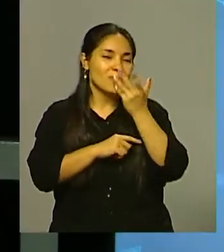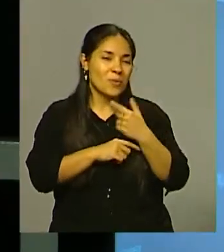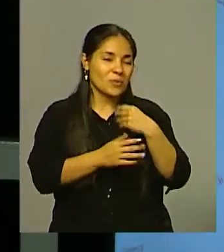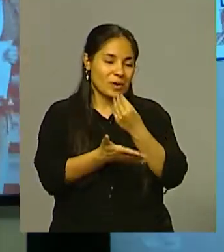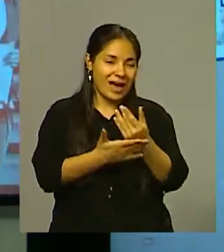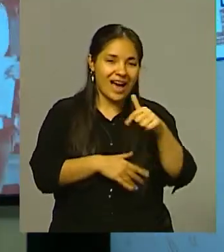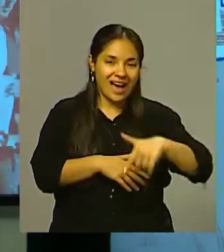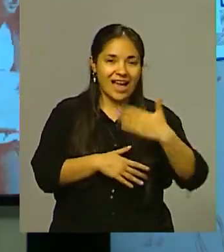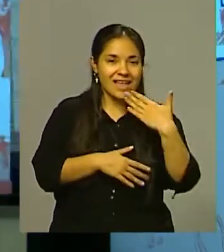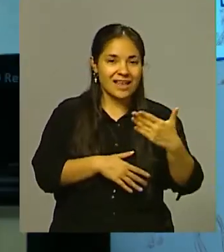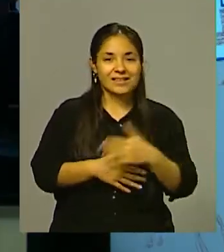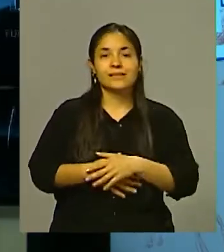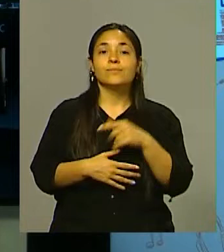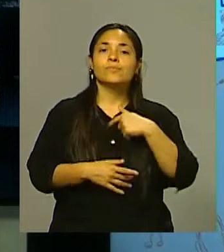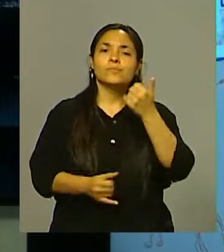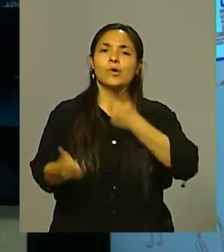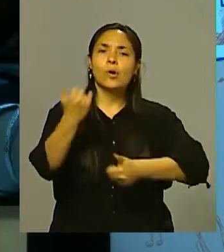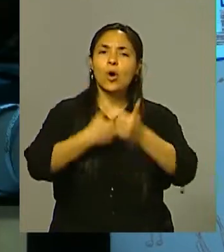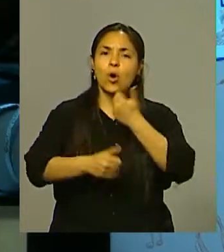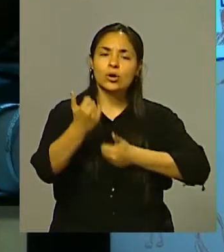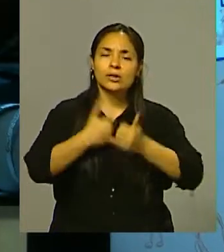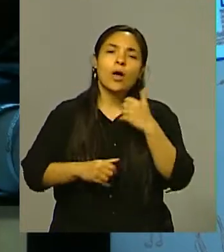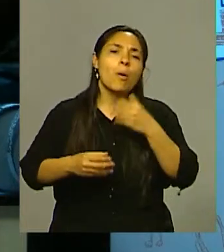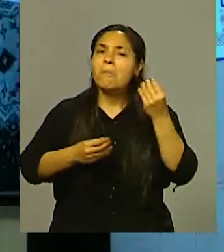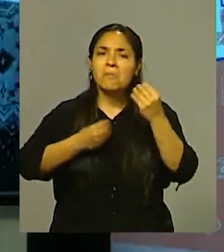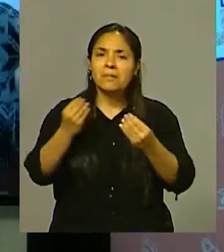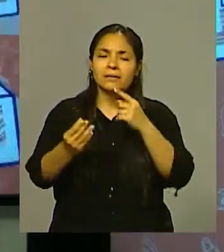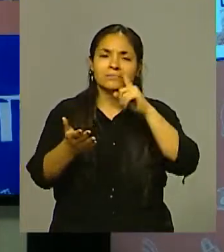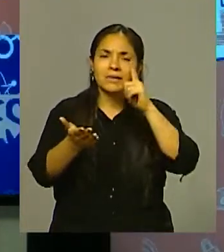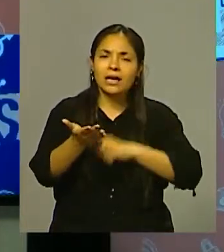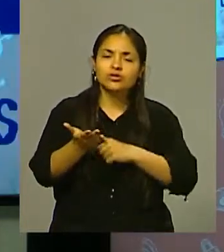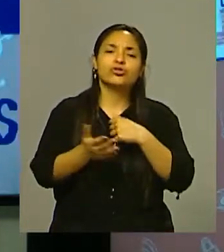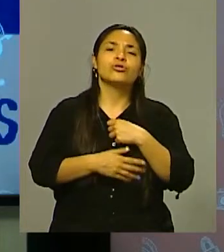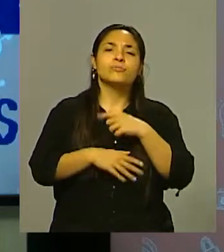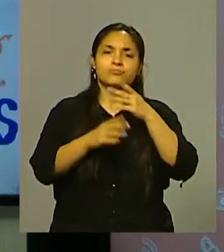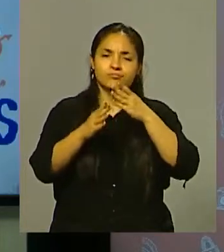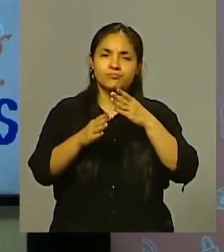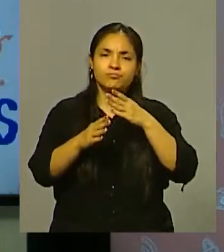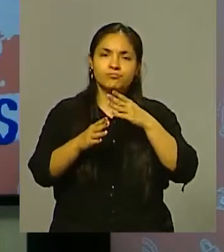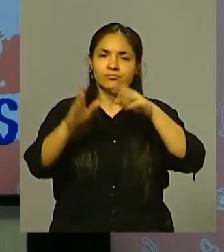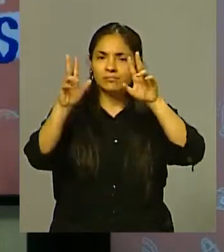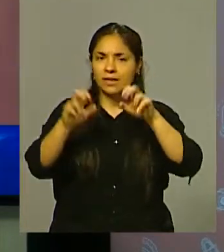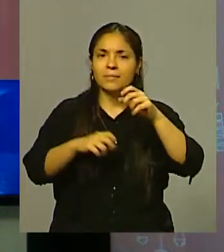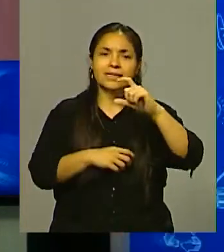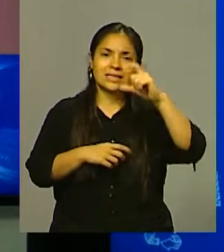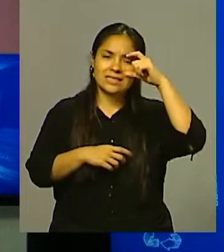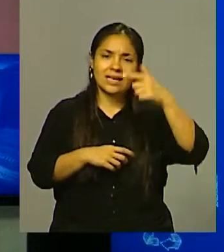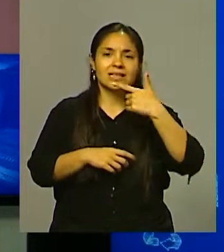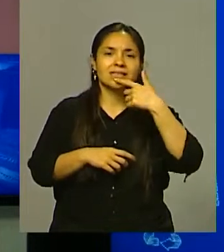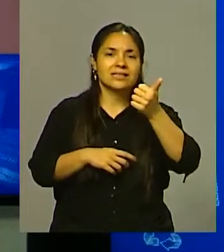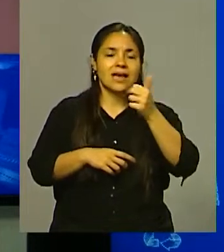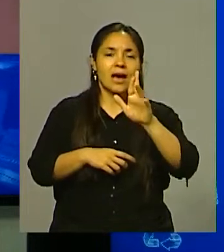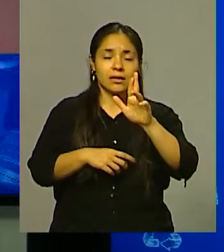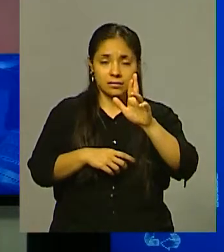un poquito por qué decidió empezar a ahondar en la historia de César y de alguna